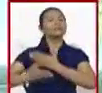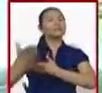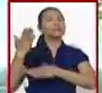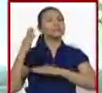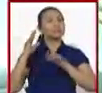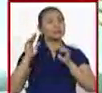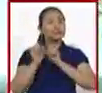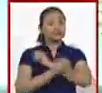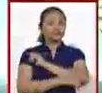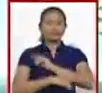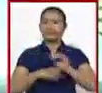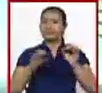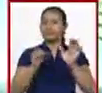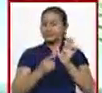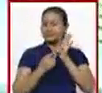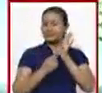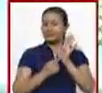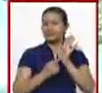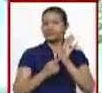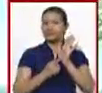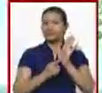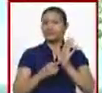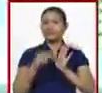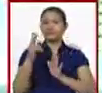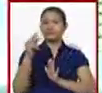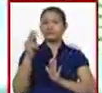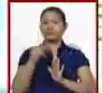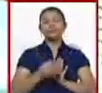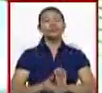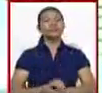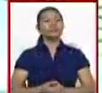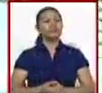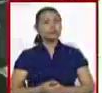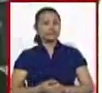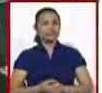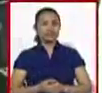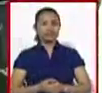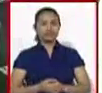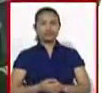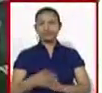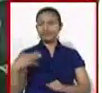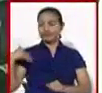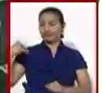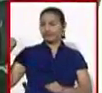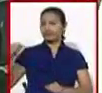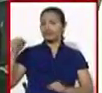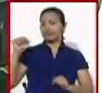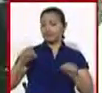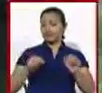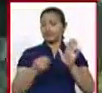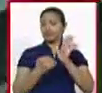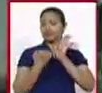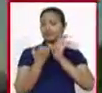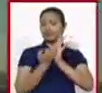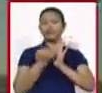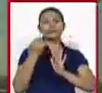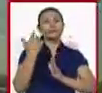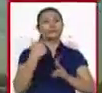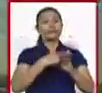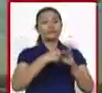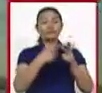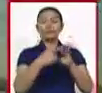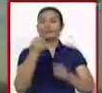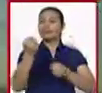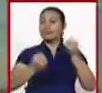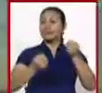robo agravado. Mostramos a través de las cámaras para que el propietario pueda identificar. Y 3